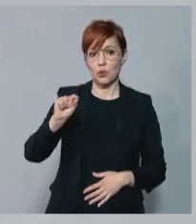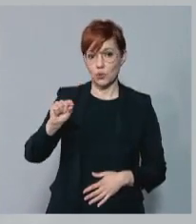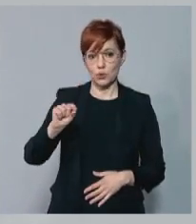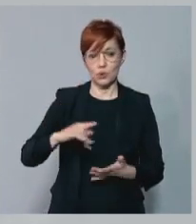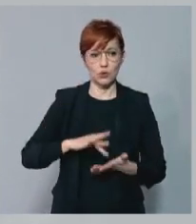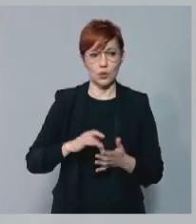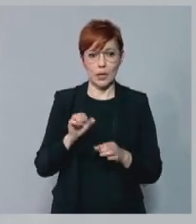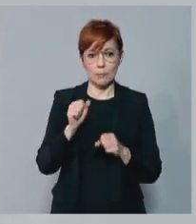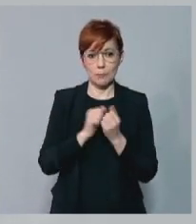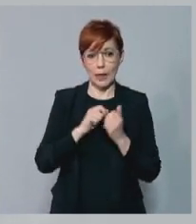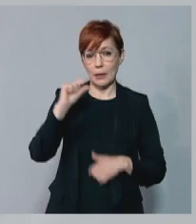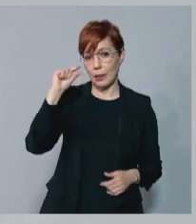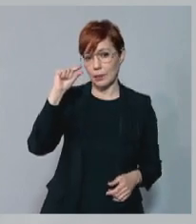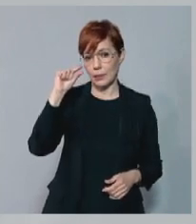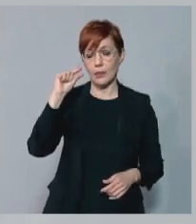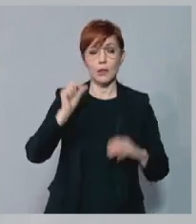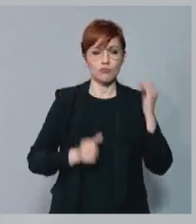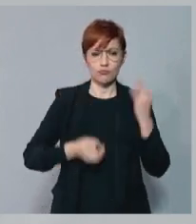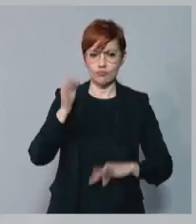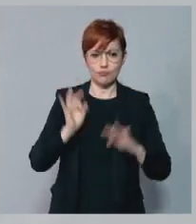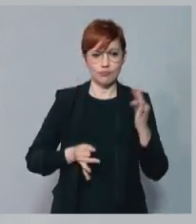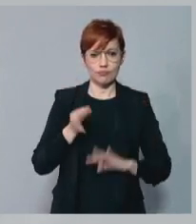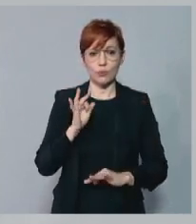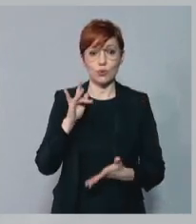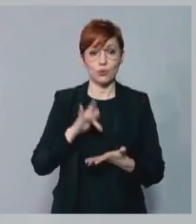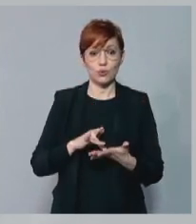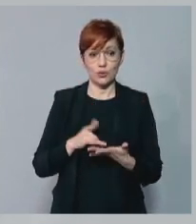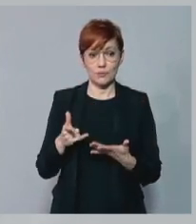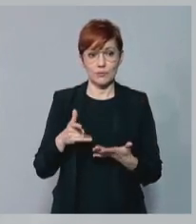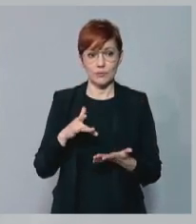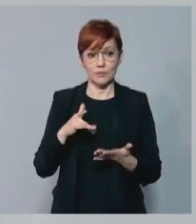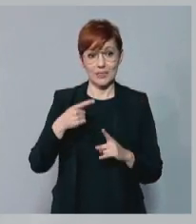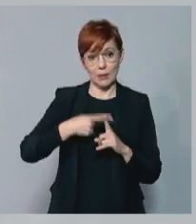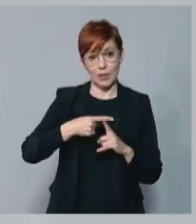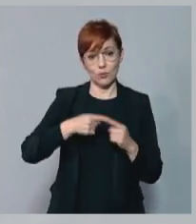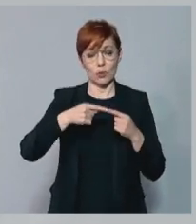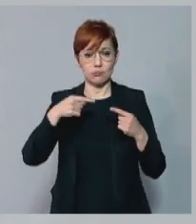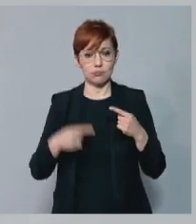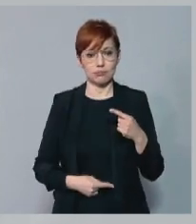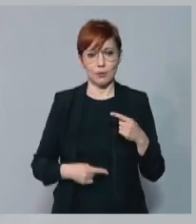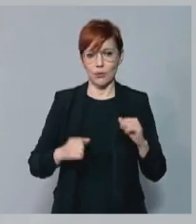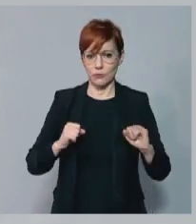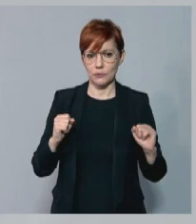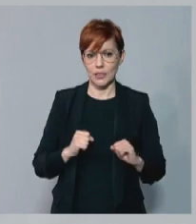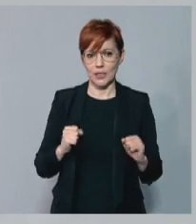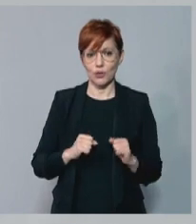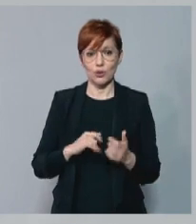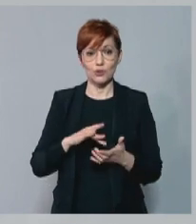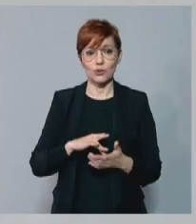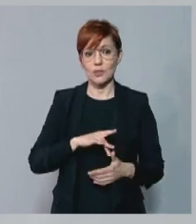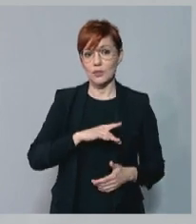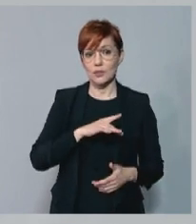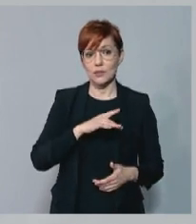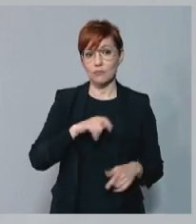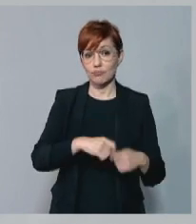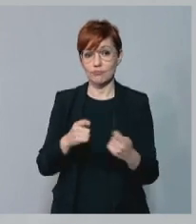un granizo de muy pocos centímetros de diámetro que ha provocado un importante descenso de la sensación térmica de momento se desconocen